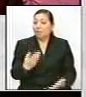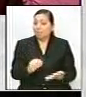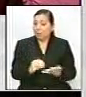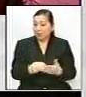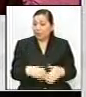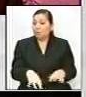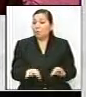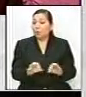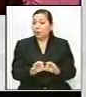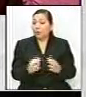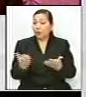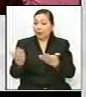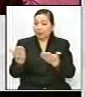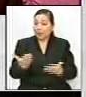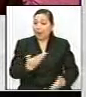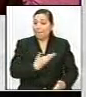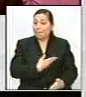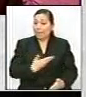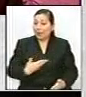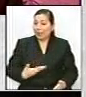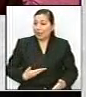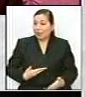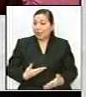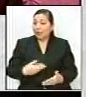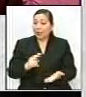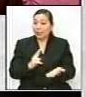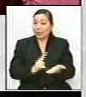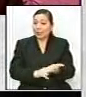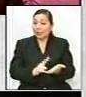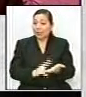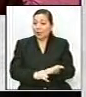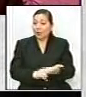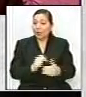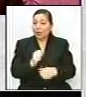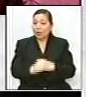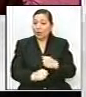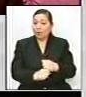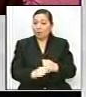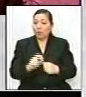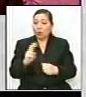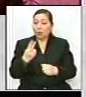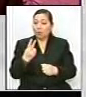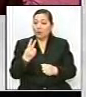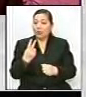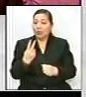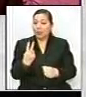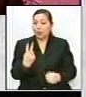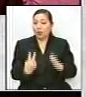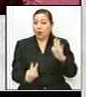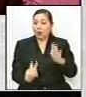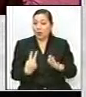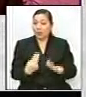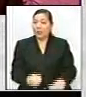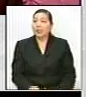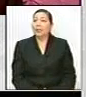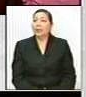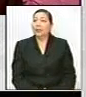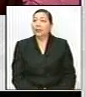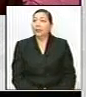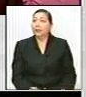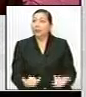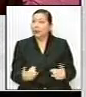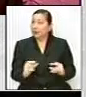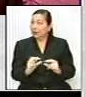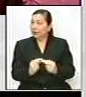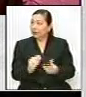priorizar también la invitación a los presidentes ejecutivos de salud desde el año 2012. Esta comisión va a